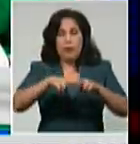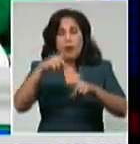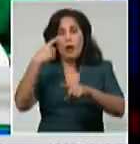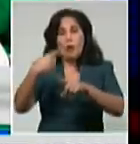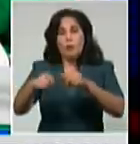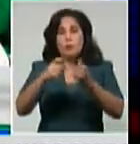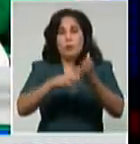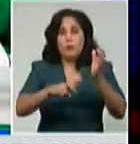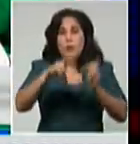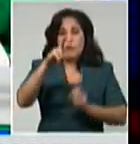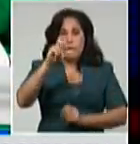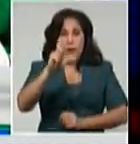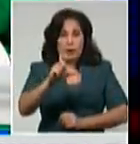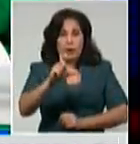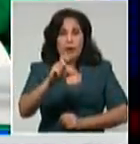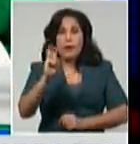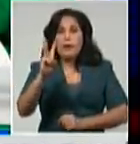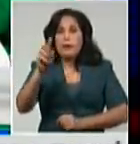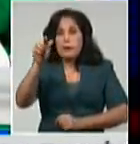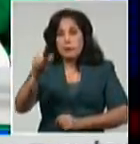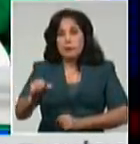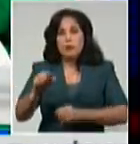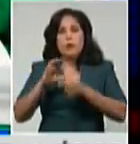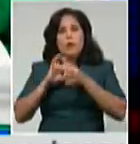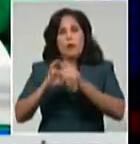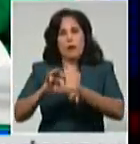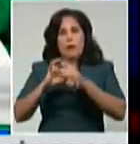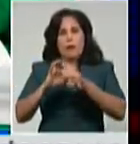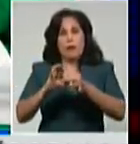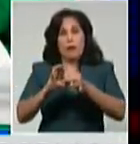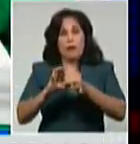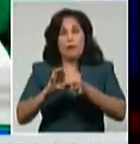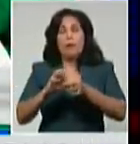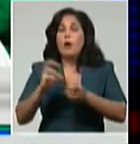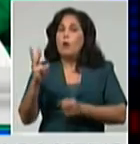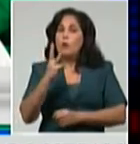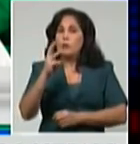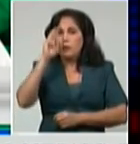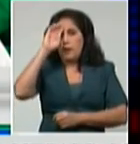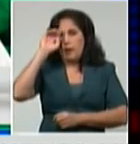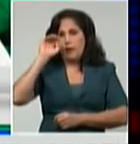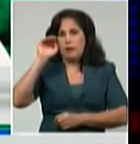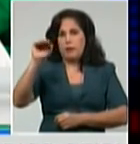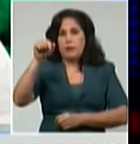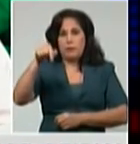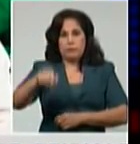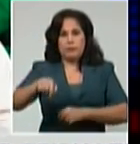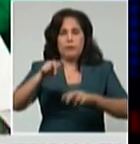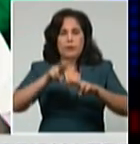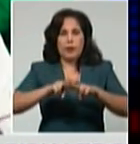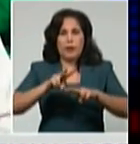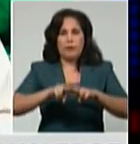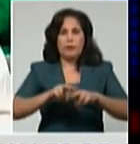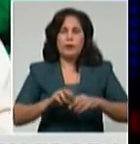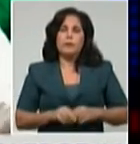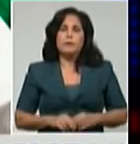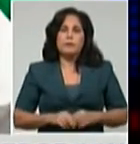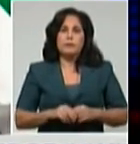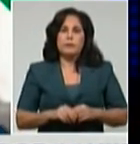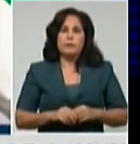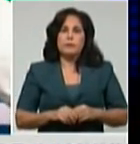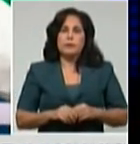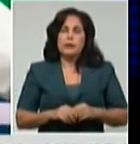Clara, y 3 pacientes graves, los 3 ingresados en hospitales de aquí de La Habana. En la evolución